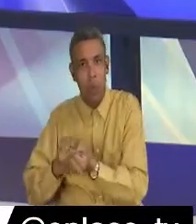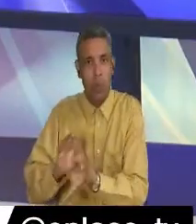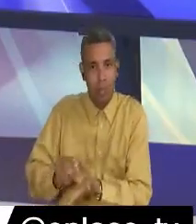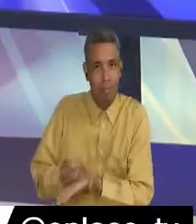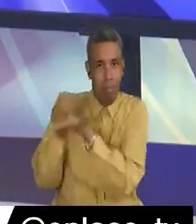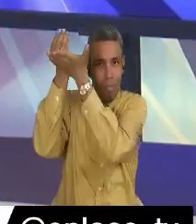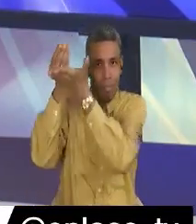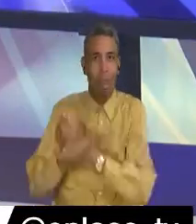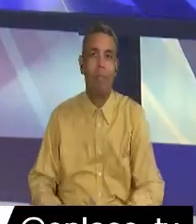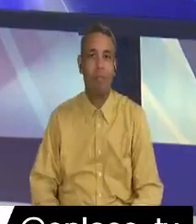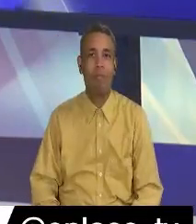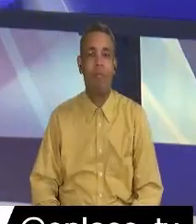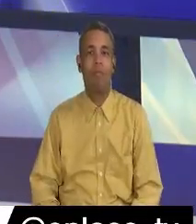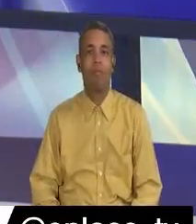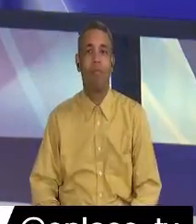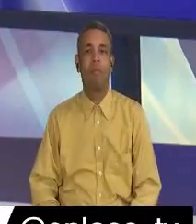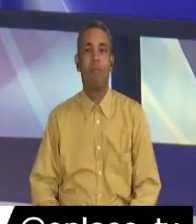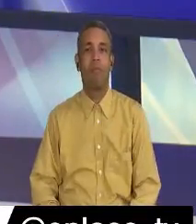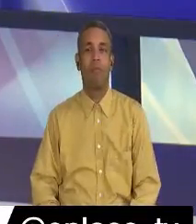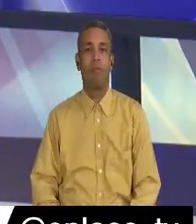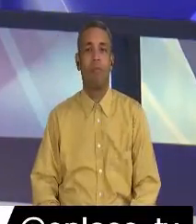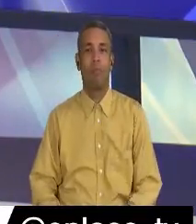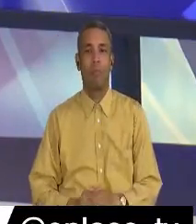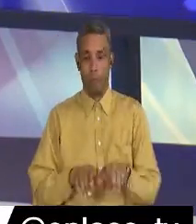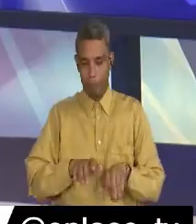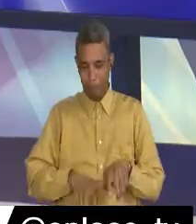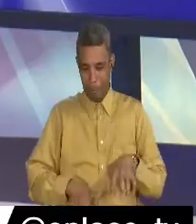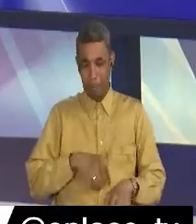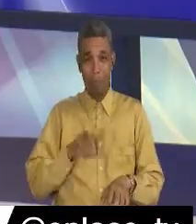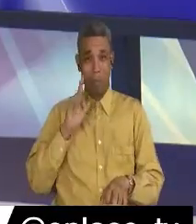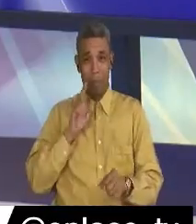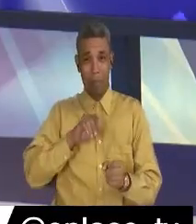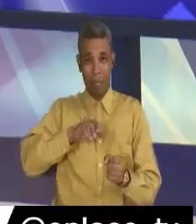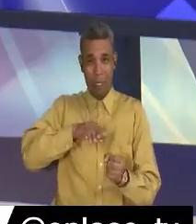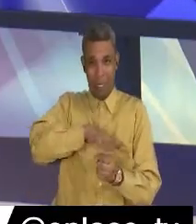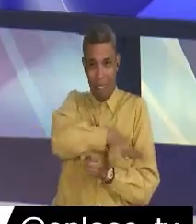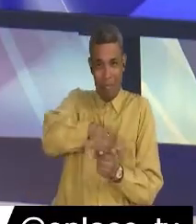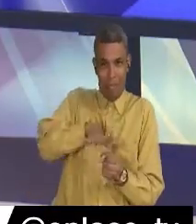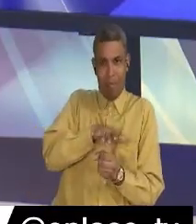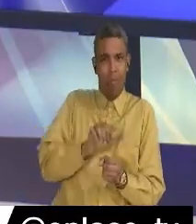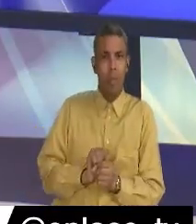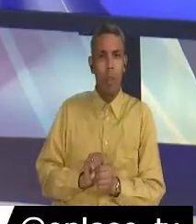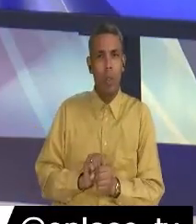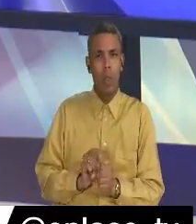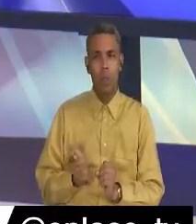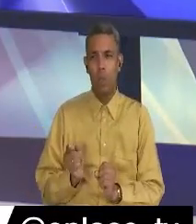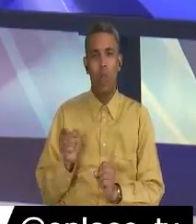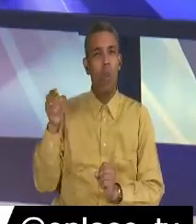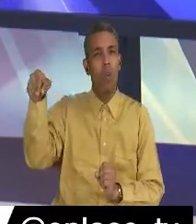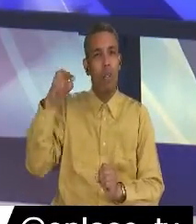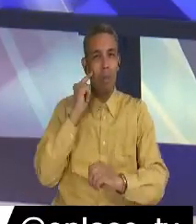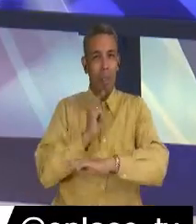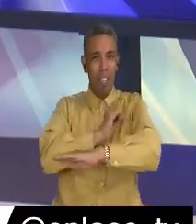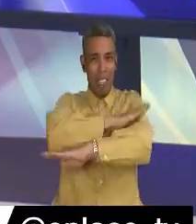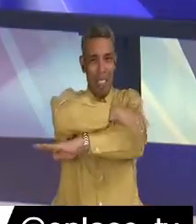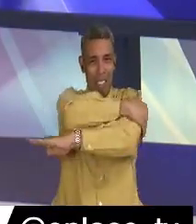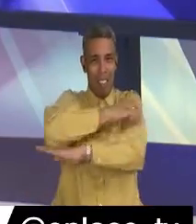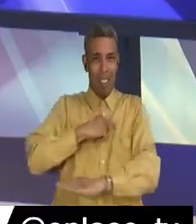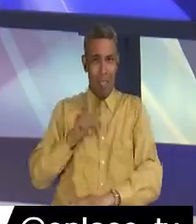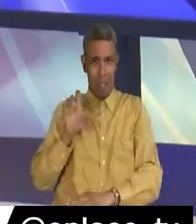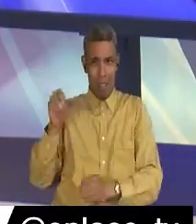Y gracias al llamado de la comunidad, la Secretaría de Medio Ambiente adelantó el arreglo estético de zonas verdes desprotegidas de la calle 60 en el barrio Galán.